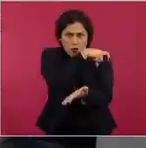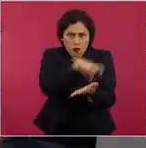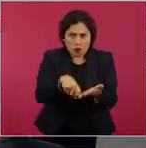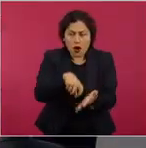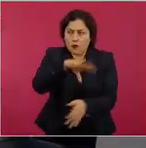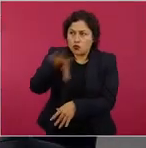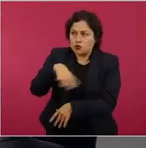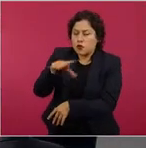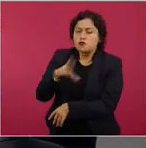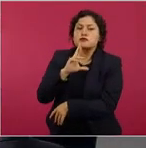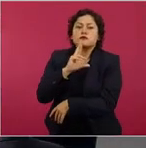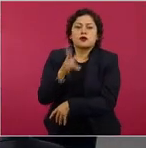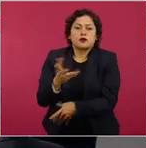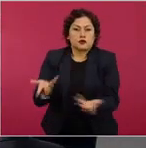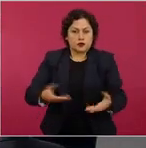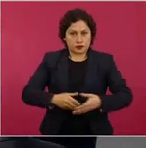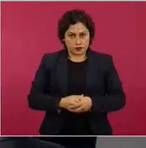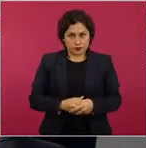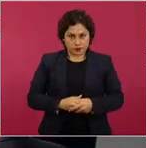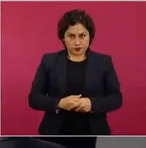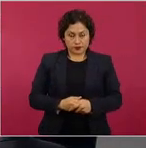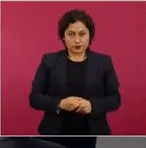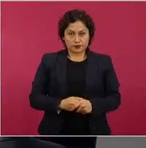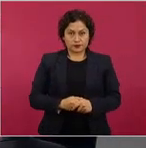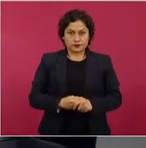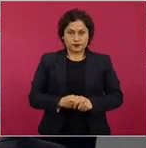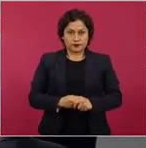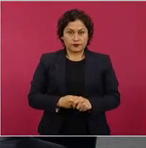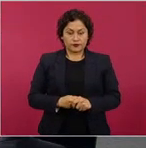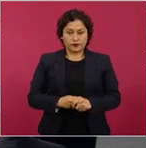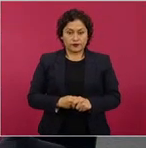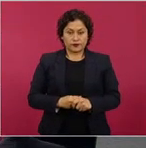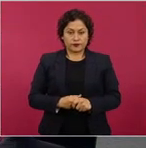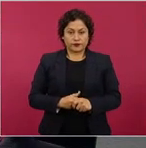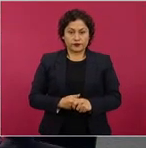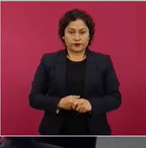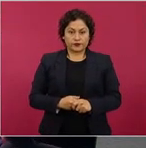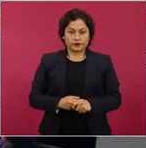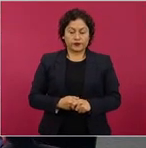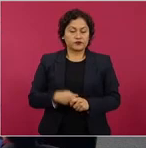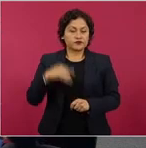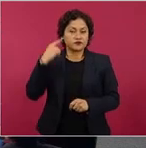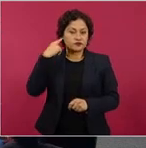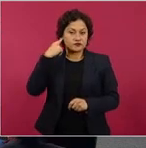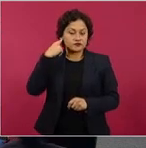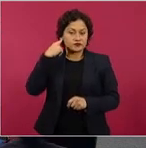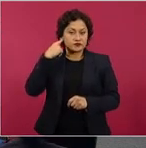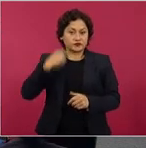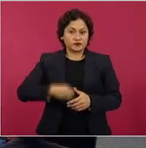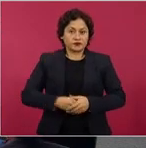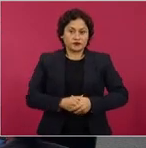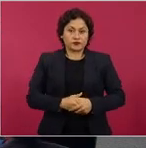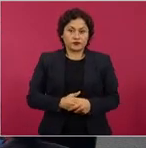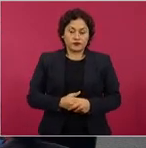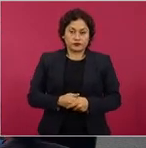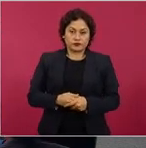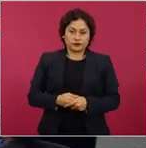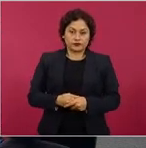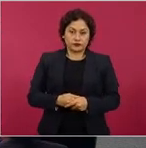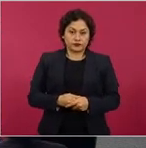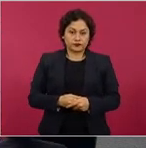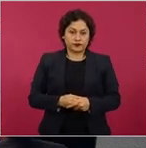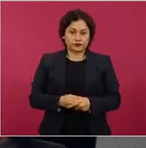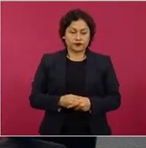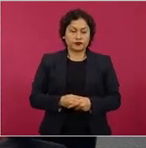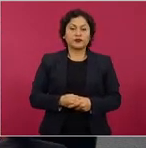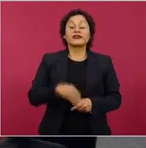consumidoras. Sí, y ¿por qué no vuelves a recordar de la importancia del sistema, de